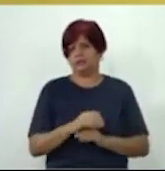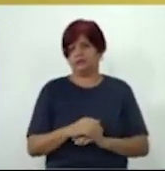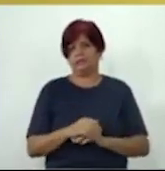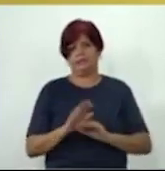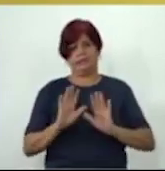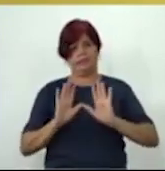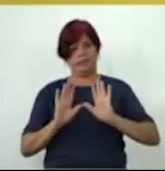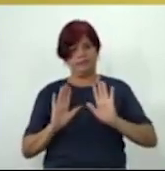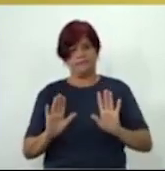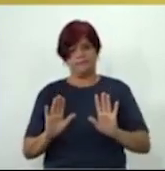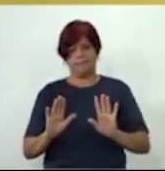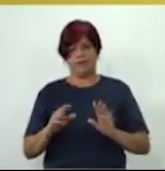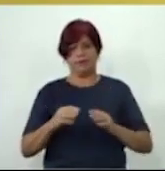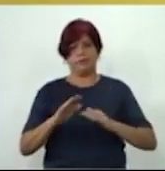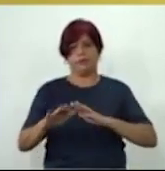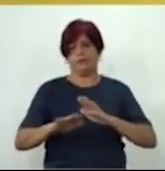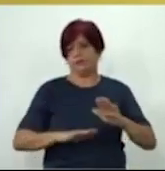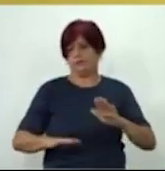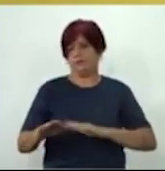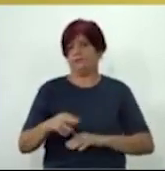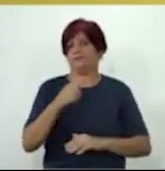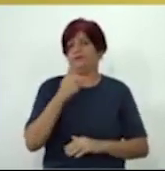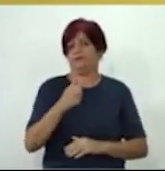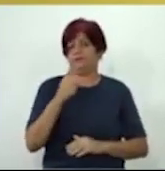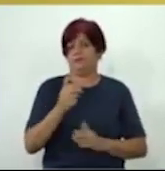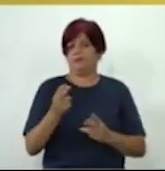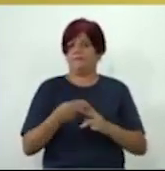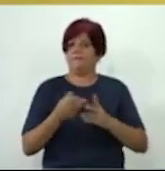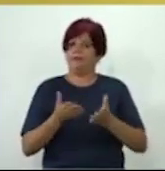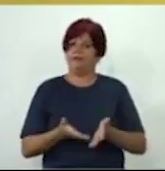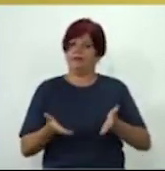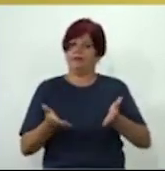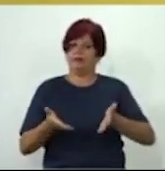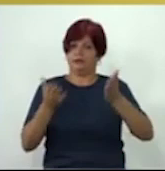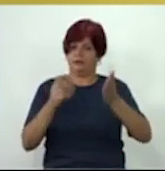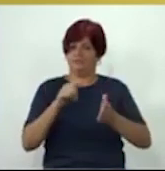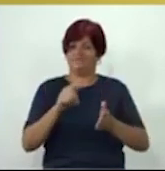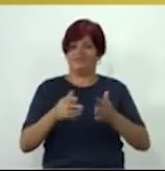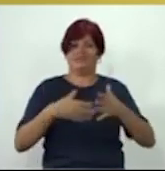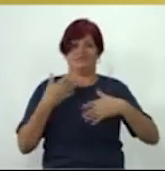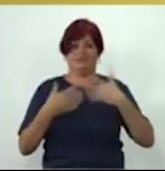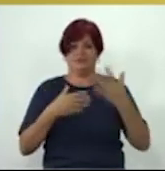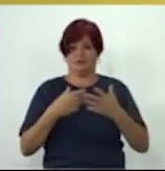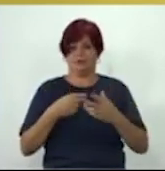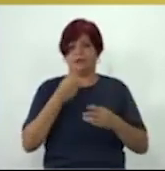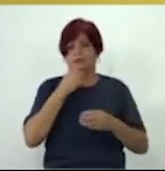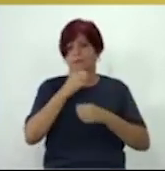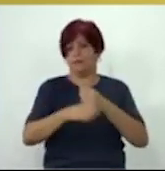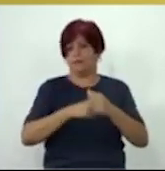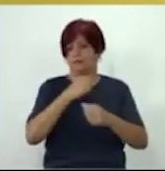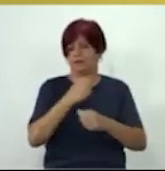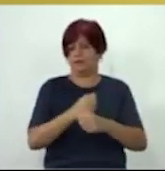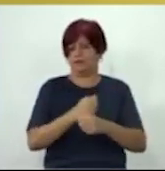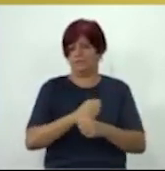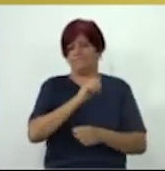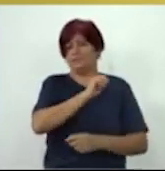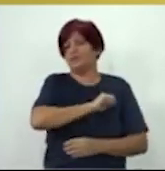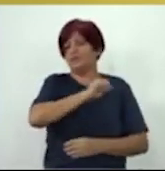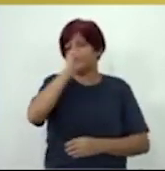Espero que se preparen muy bien para el desarrollo del ejercicio para que puedan realizarlo con